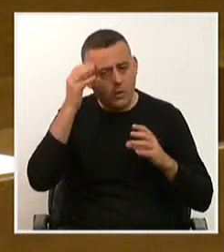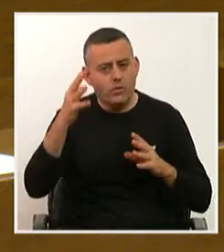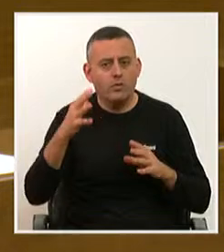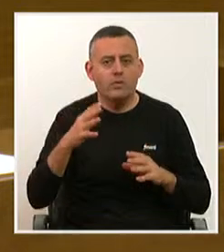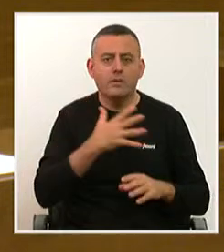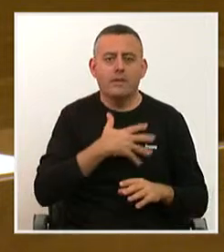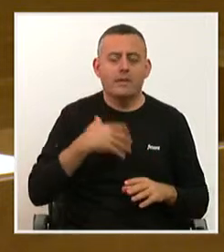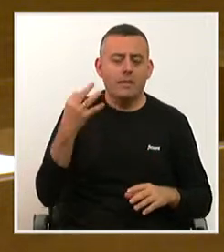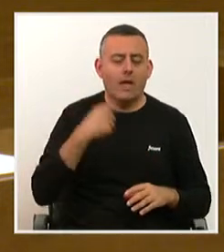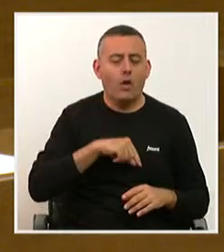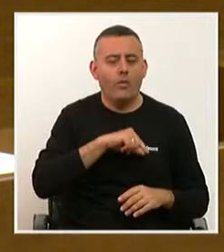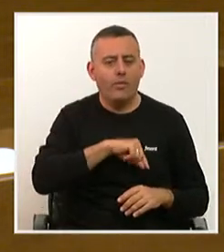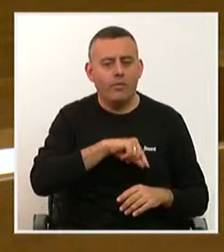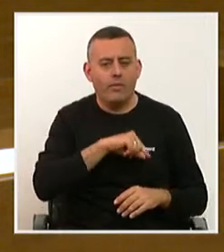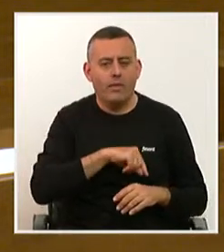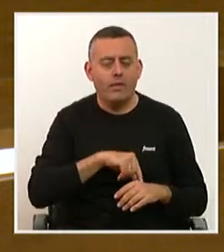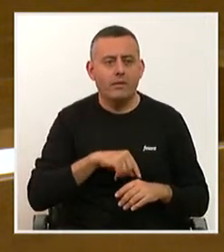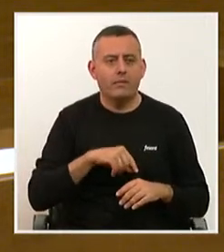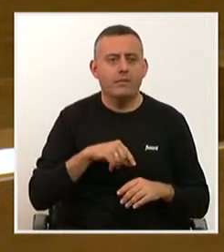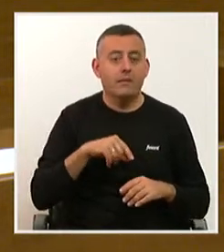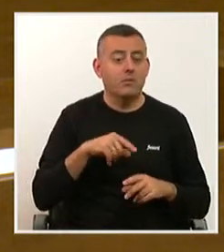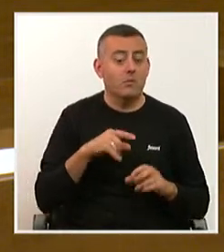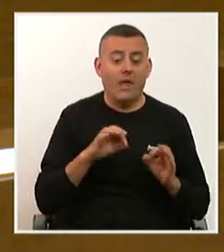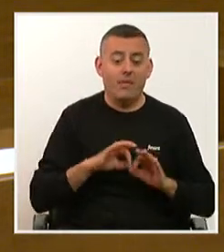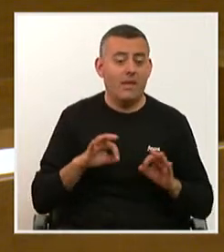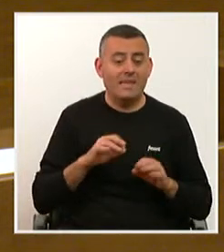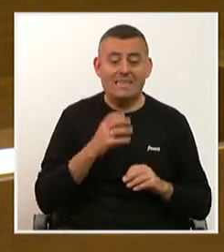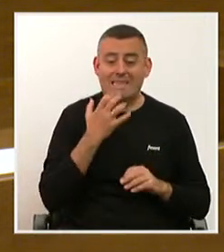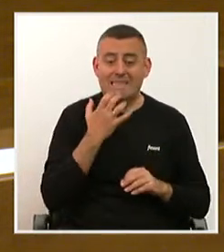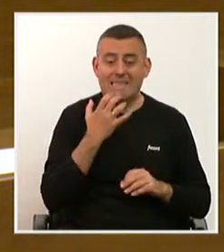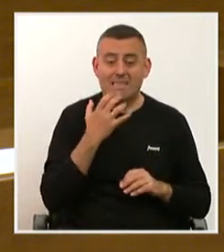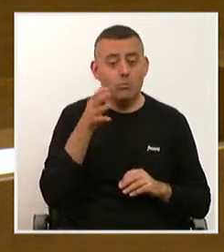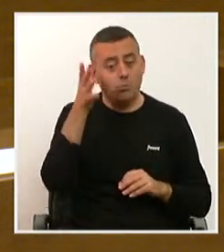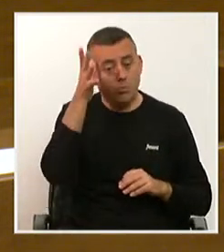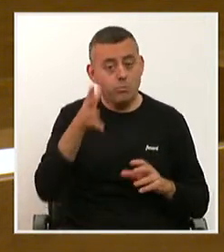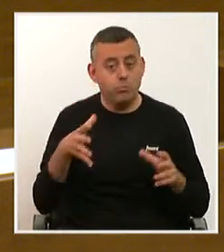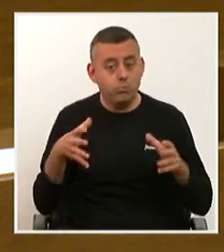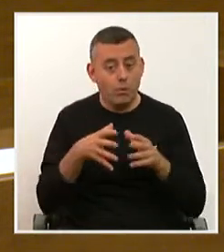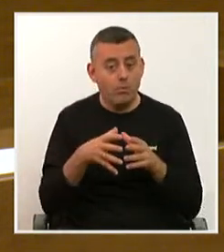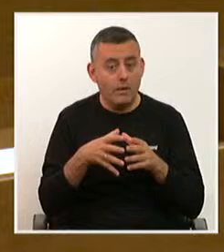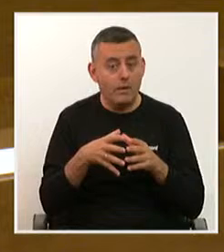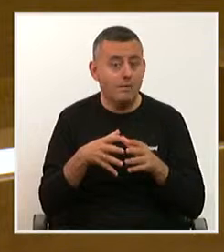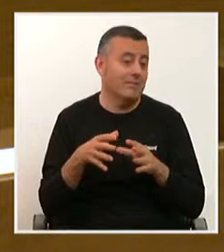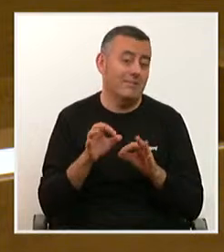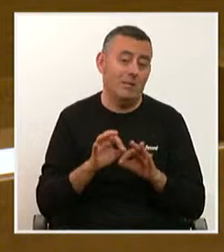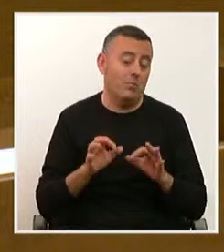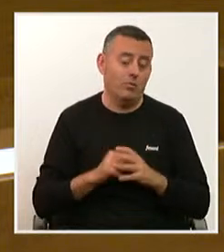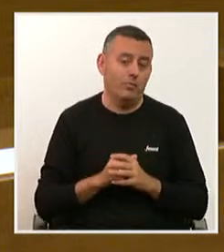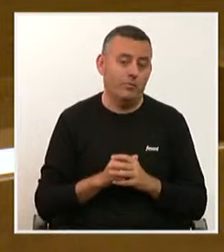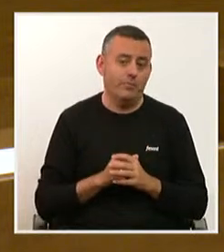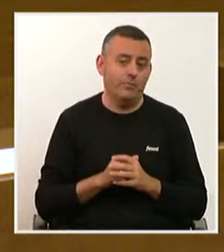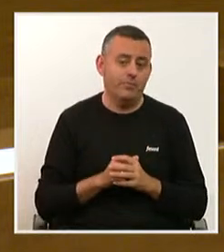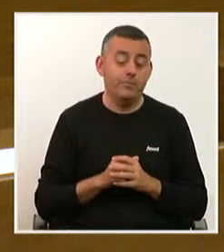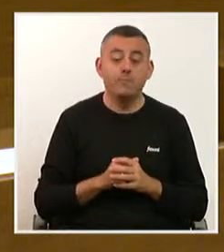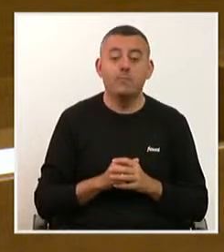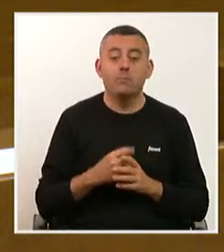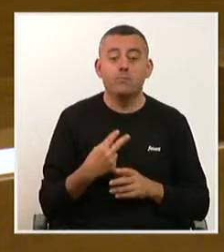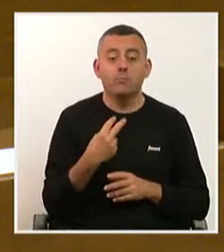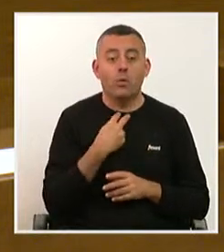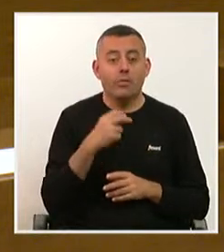de no ser si no la ve de la ve de